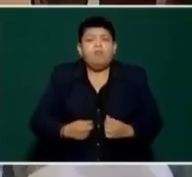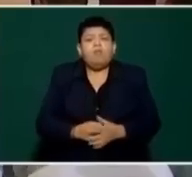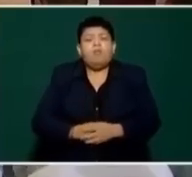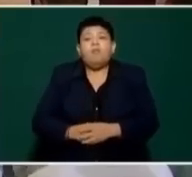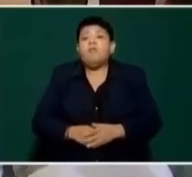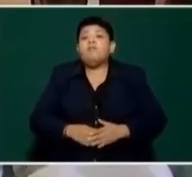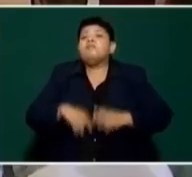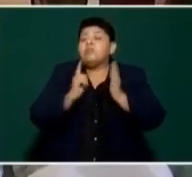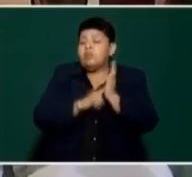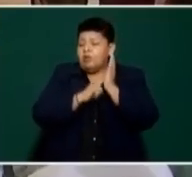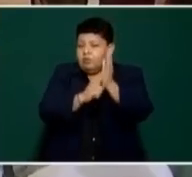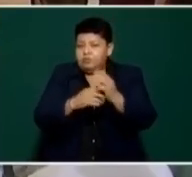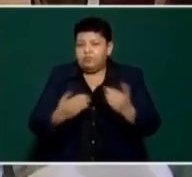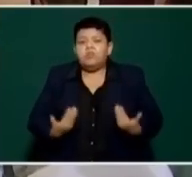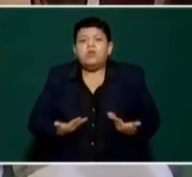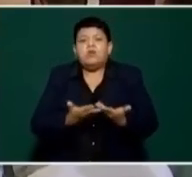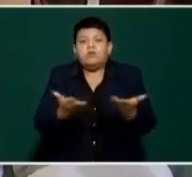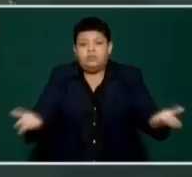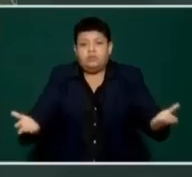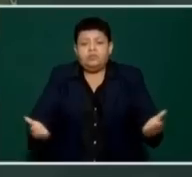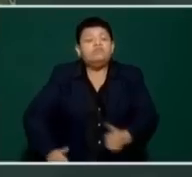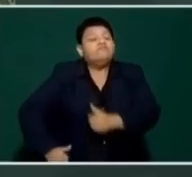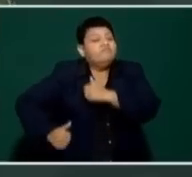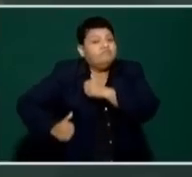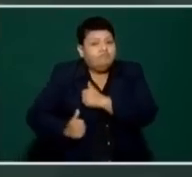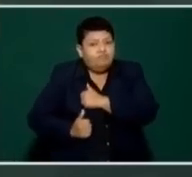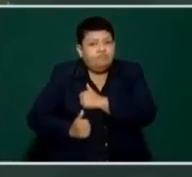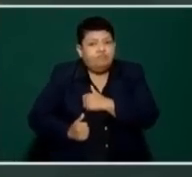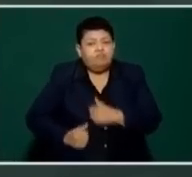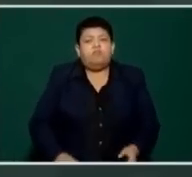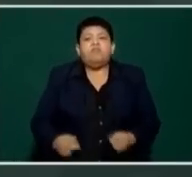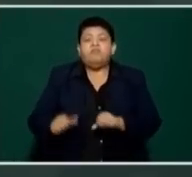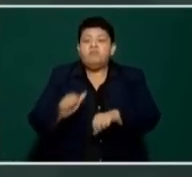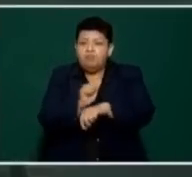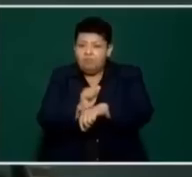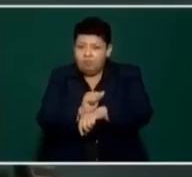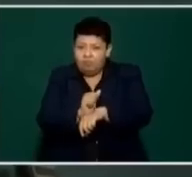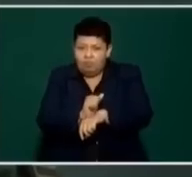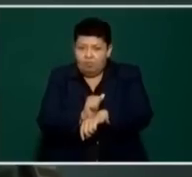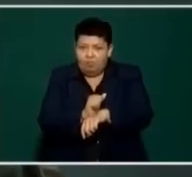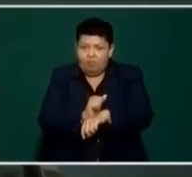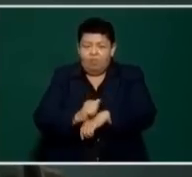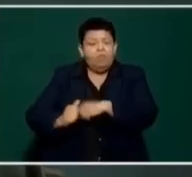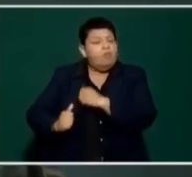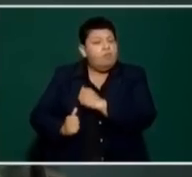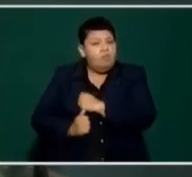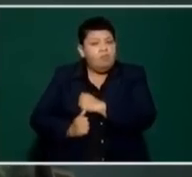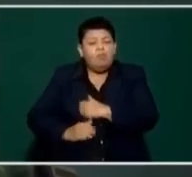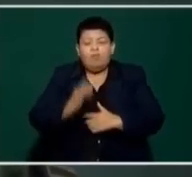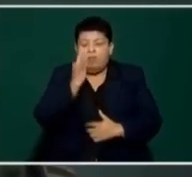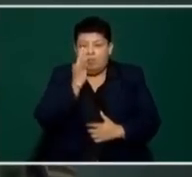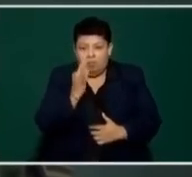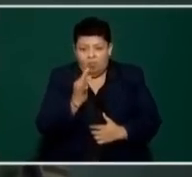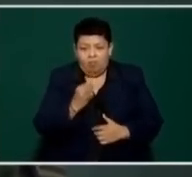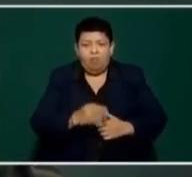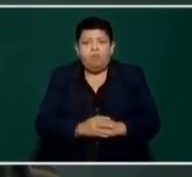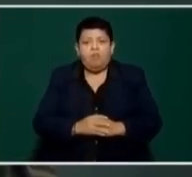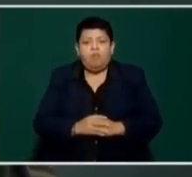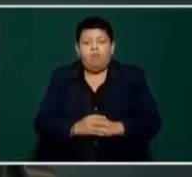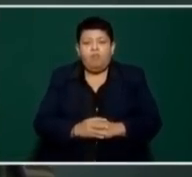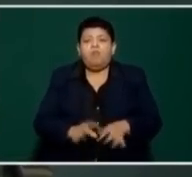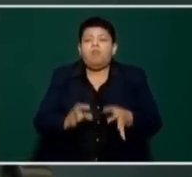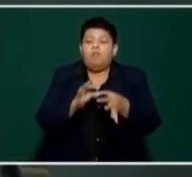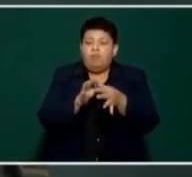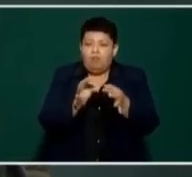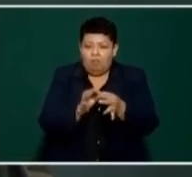en el apoyo que estamos dando está la Guardia Nacional y están las unidades normales del Ejército. De la Guardia Nacional, que como